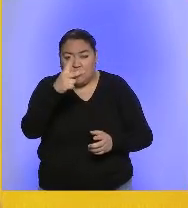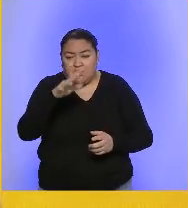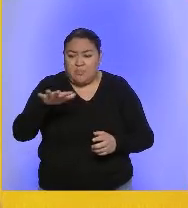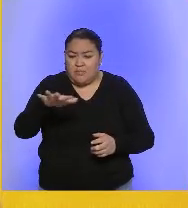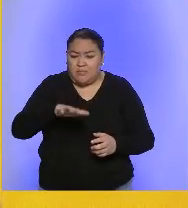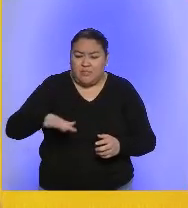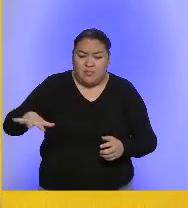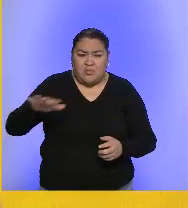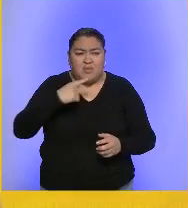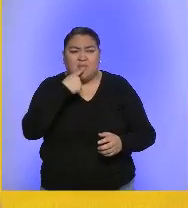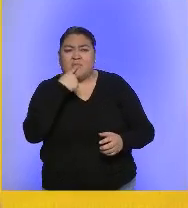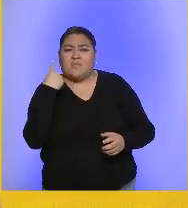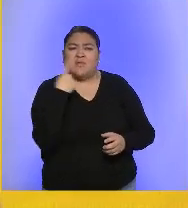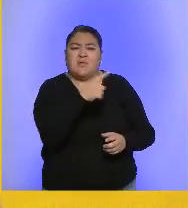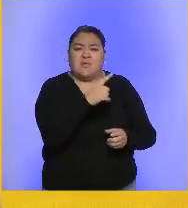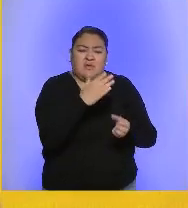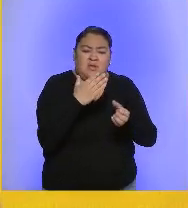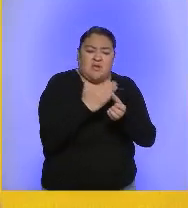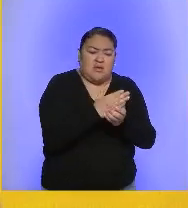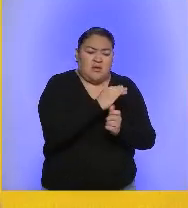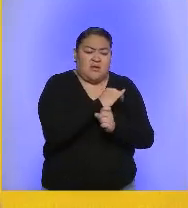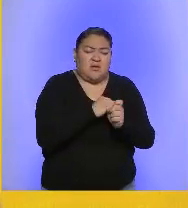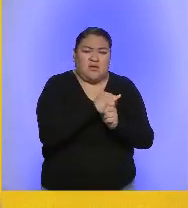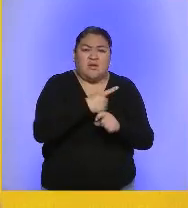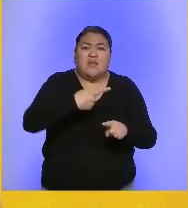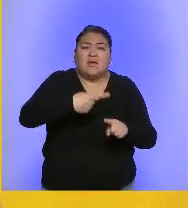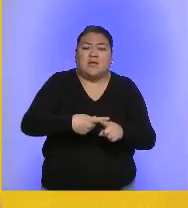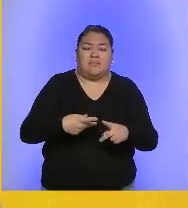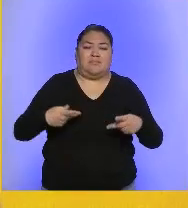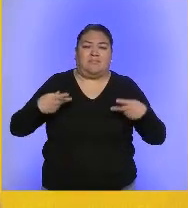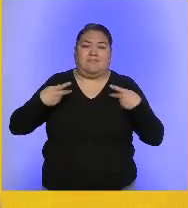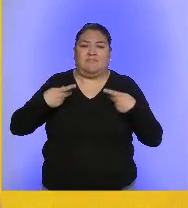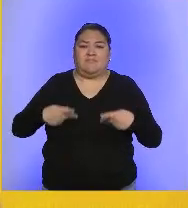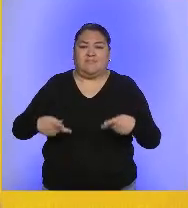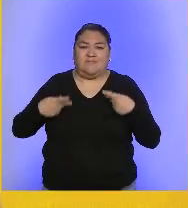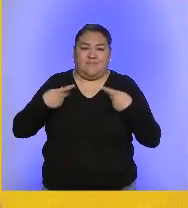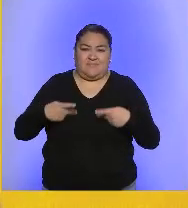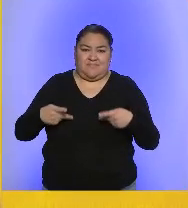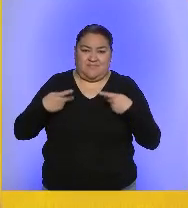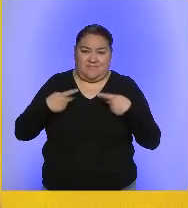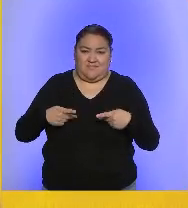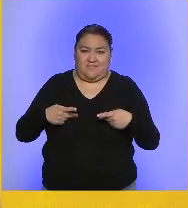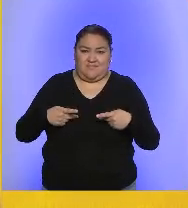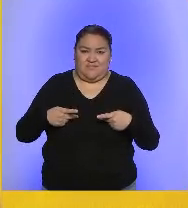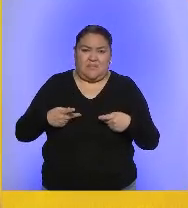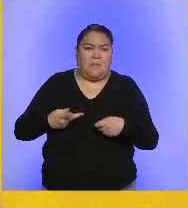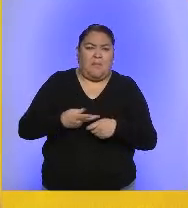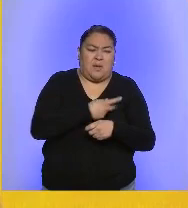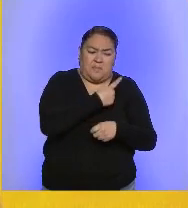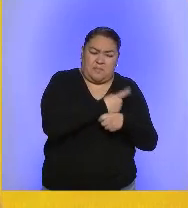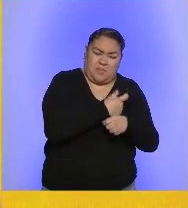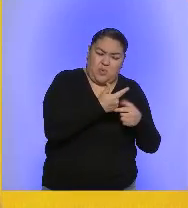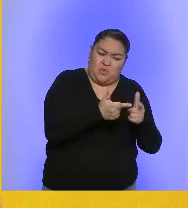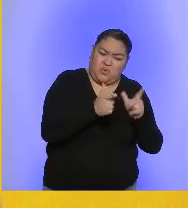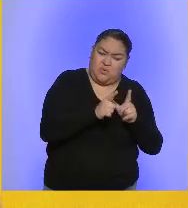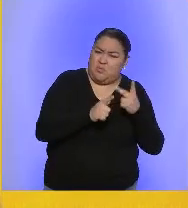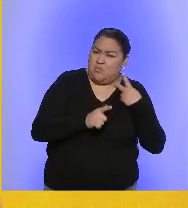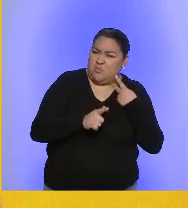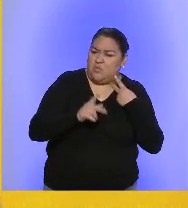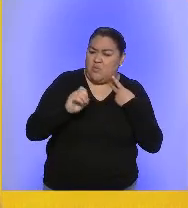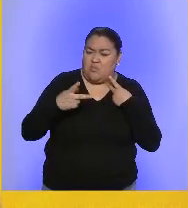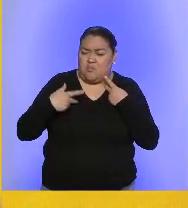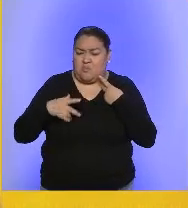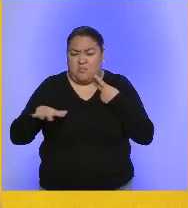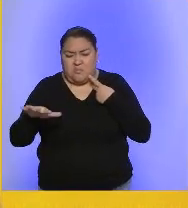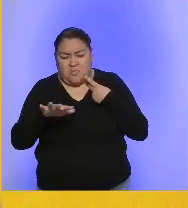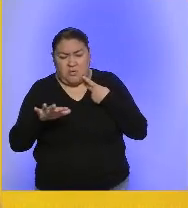iniciadas fueron hechas por ciudadanos. ¿Qué ocurrió? Puede ser que el ciudadano tomó mayor conciencia de su voto en